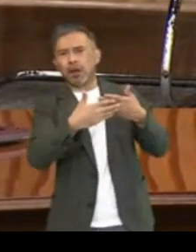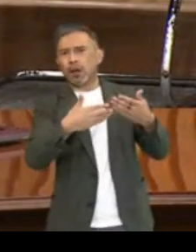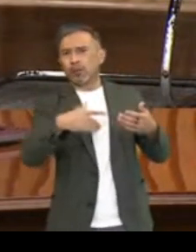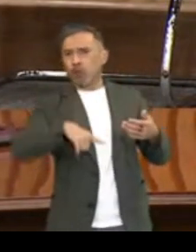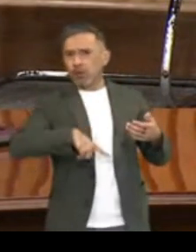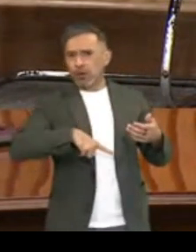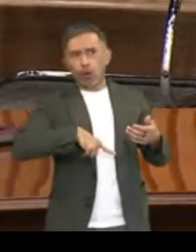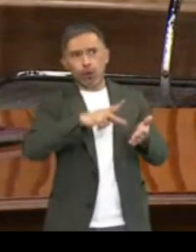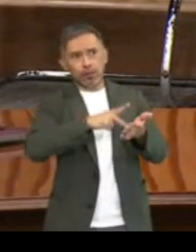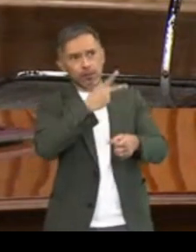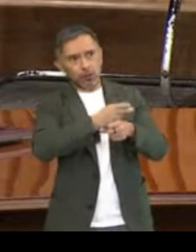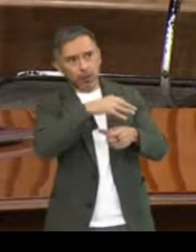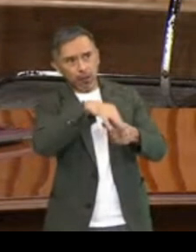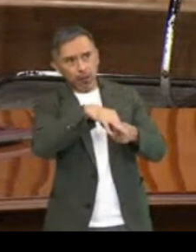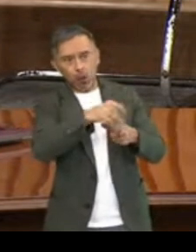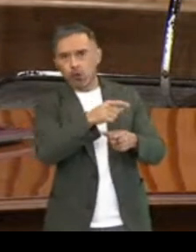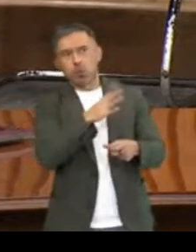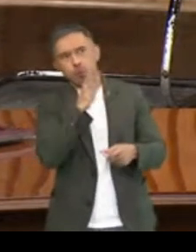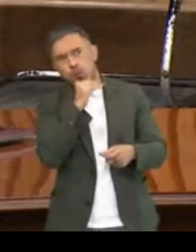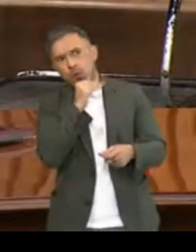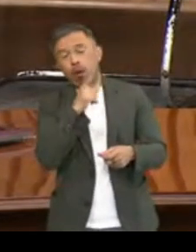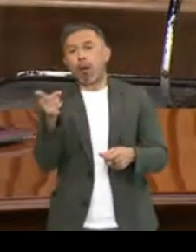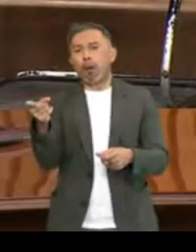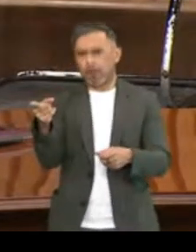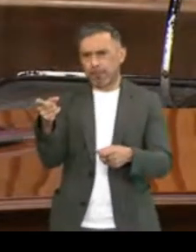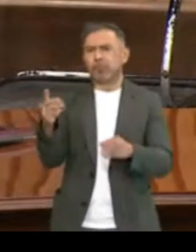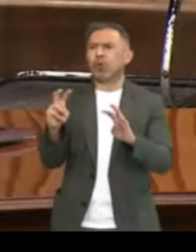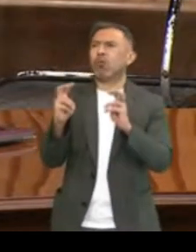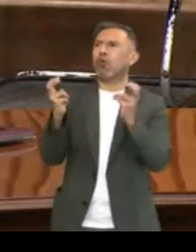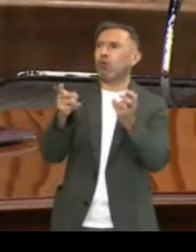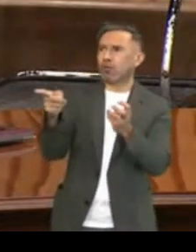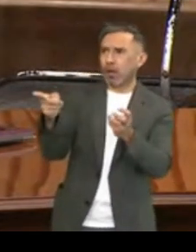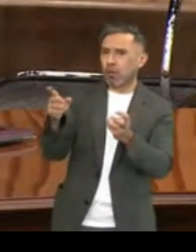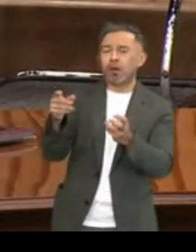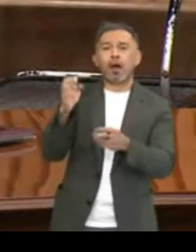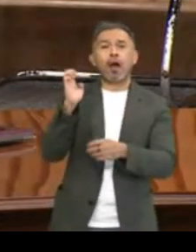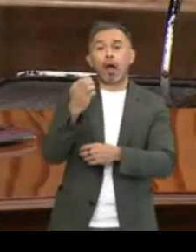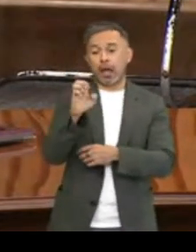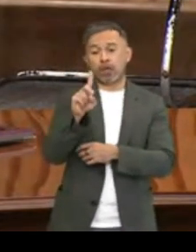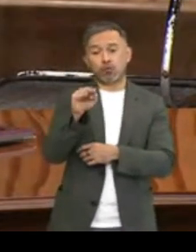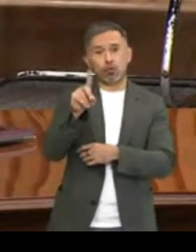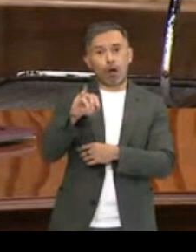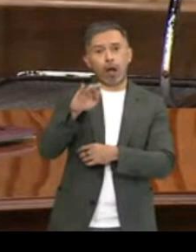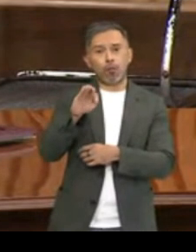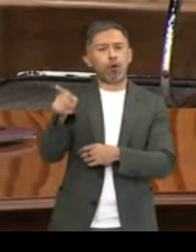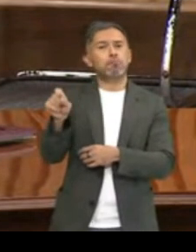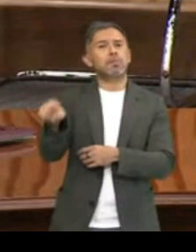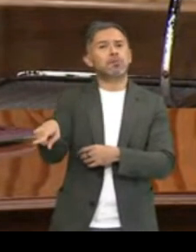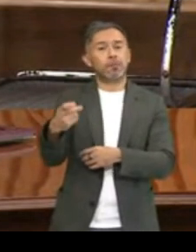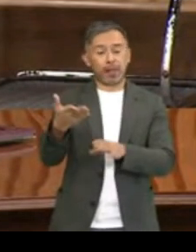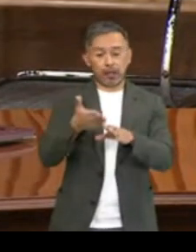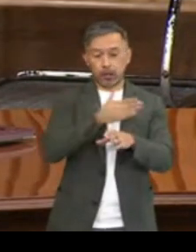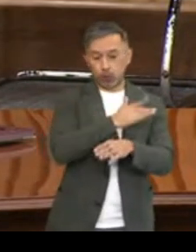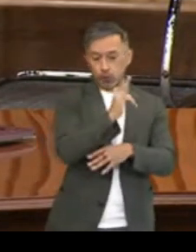se trata de sus reelecciones. Edmundo Jacobo encarna eso. Él fue designado en junio del 2008